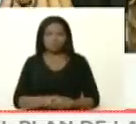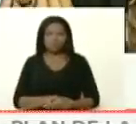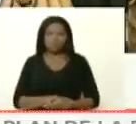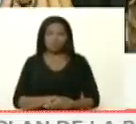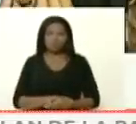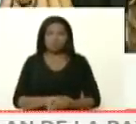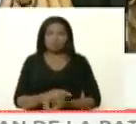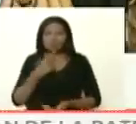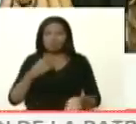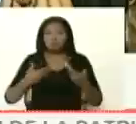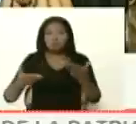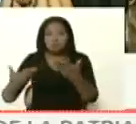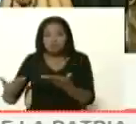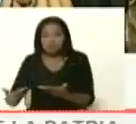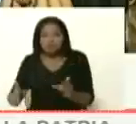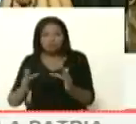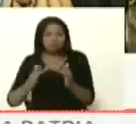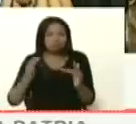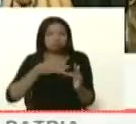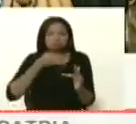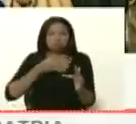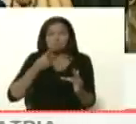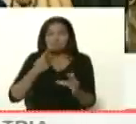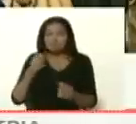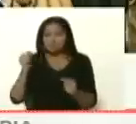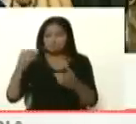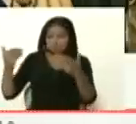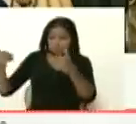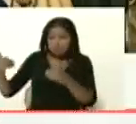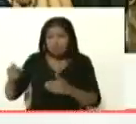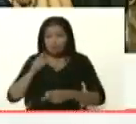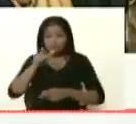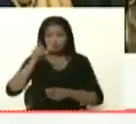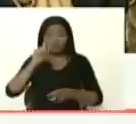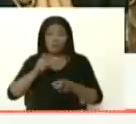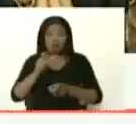Ofertas engañosas por las redes, y la gente a veces